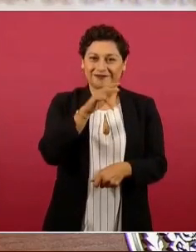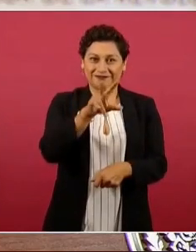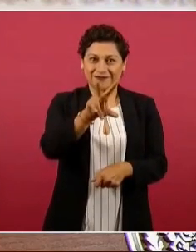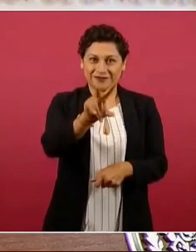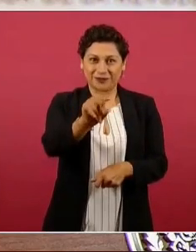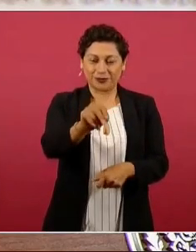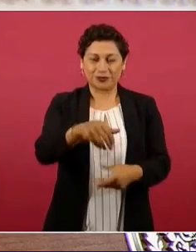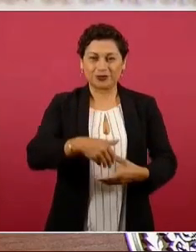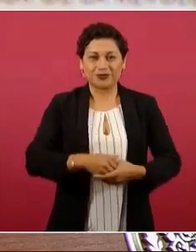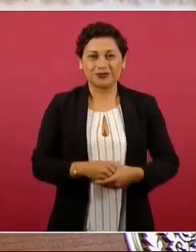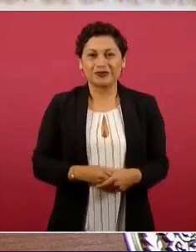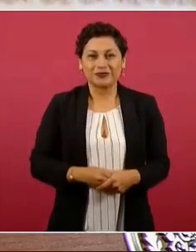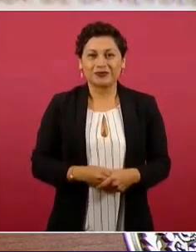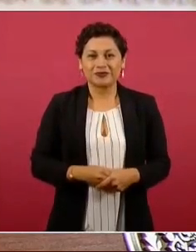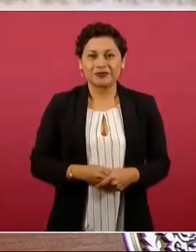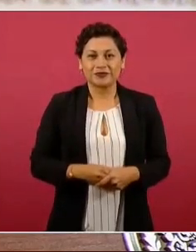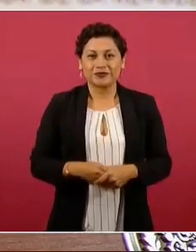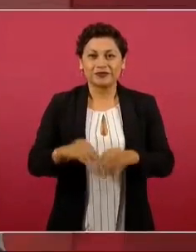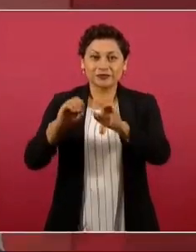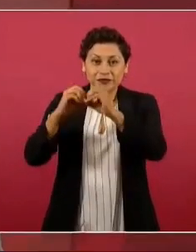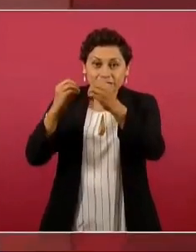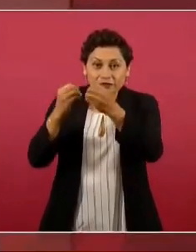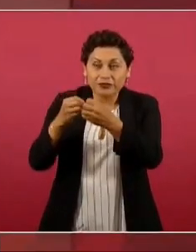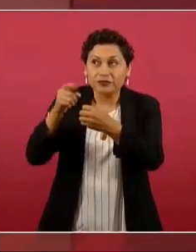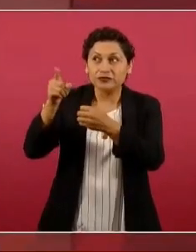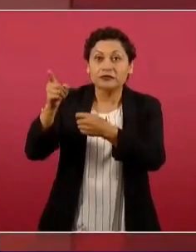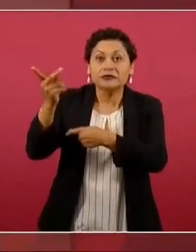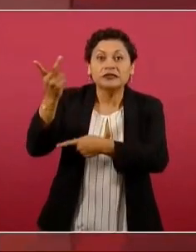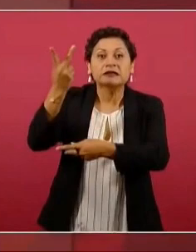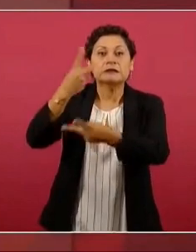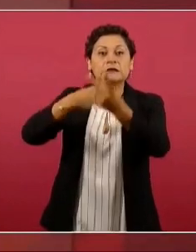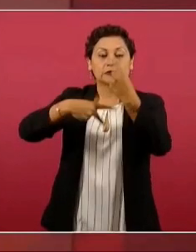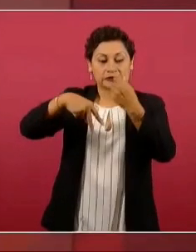vienen porque se quedaron con esa idea.